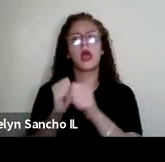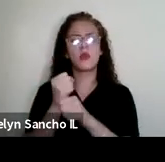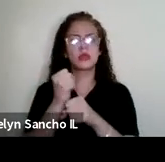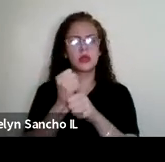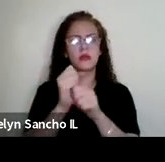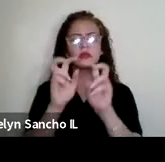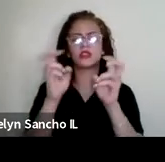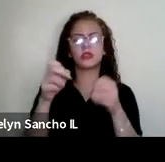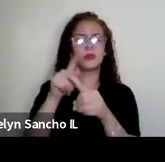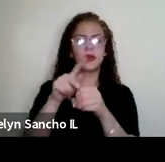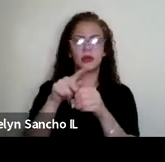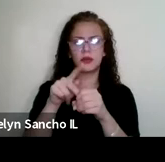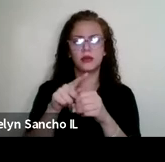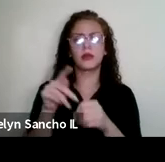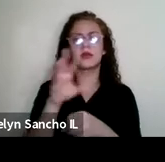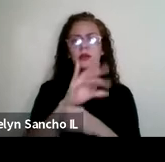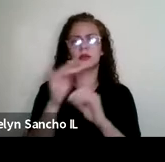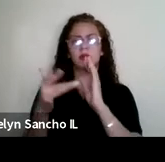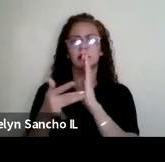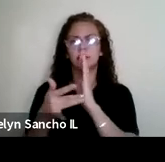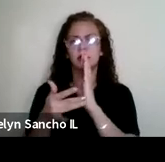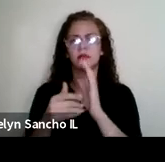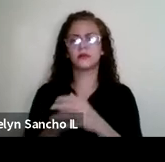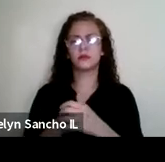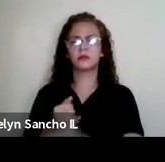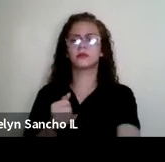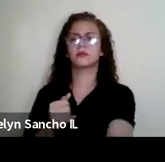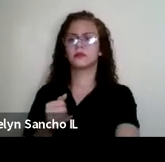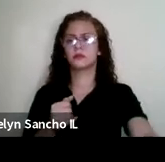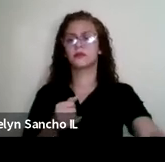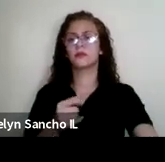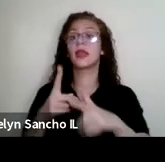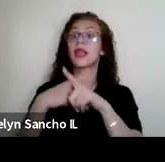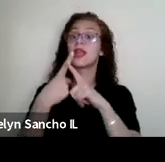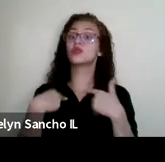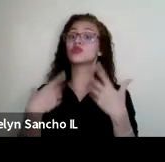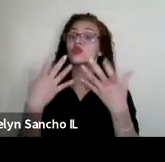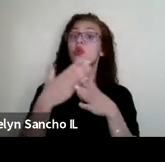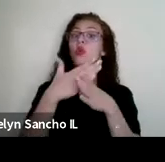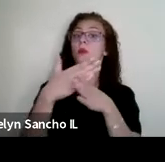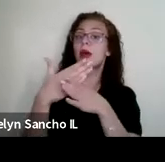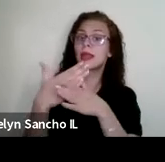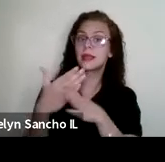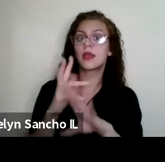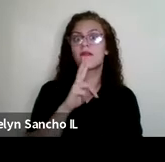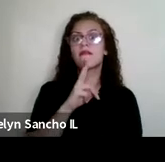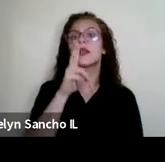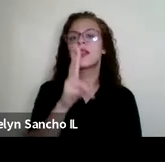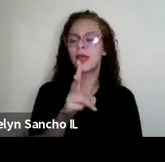de la participación de las mujeres en la tecnología principalmente. Entonces, lo que quiero compartirles es en